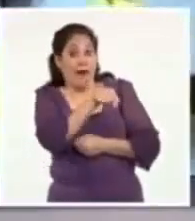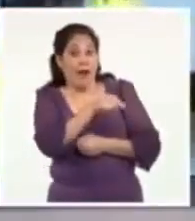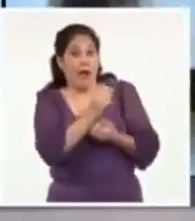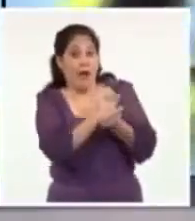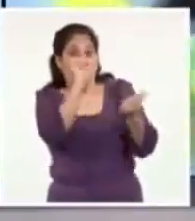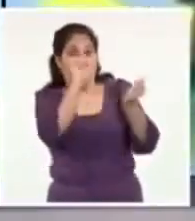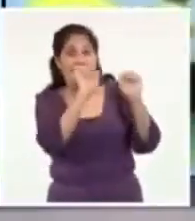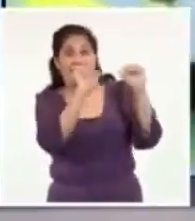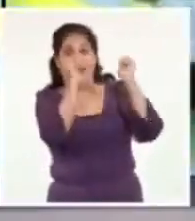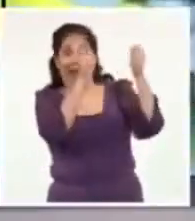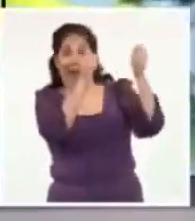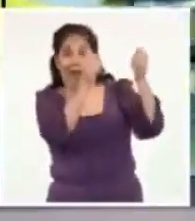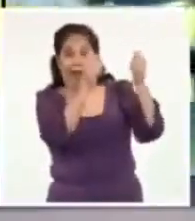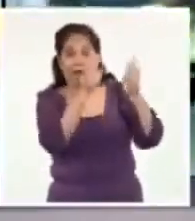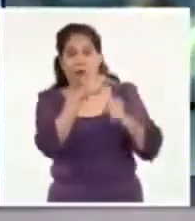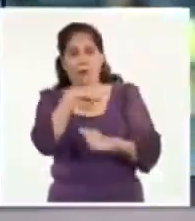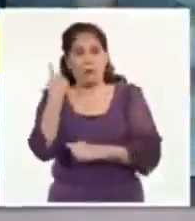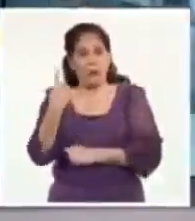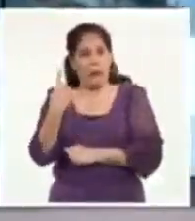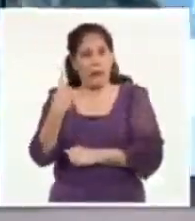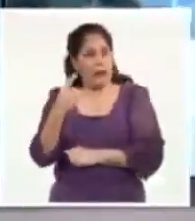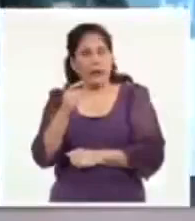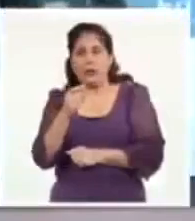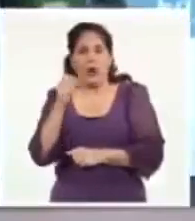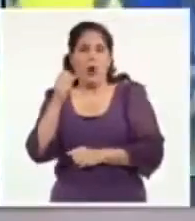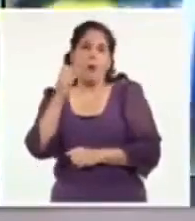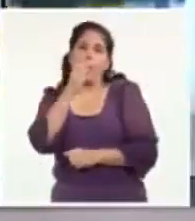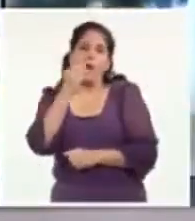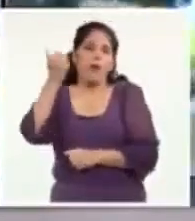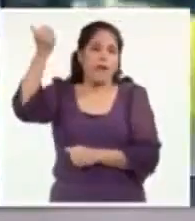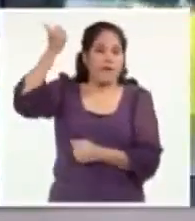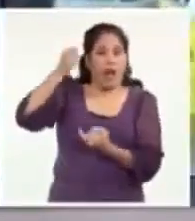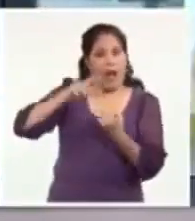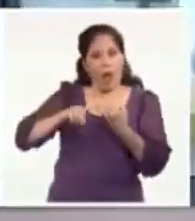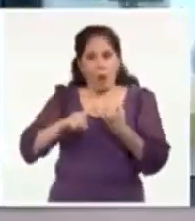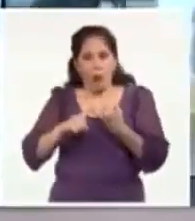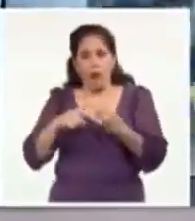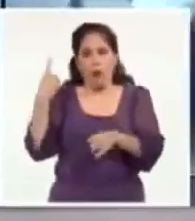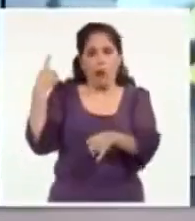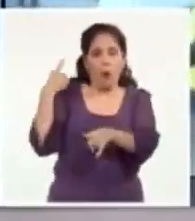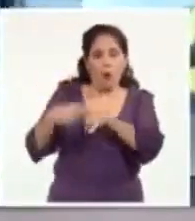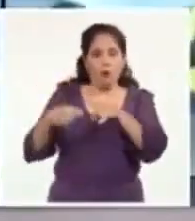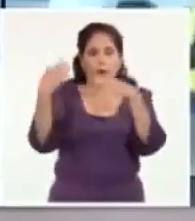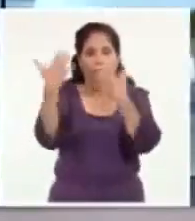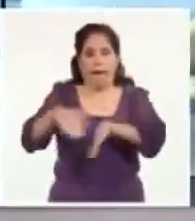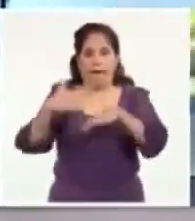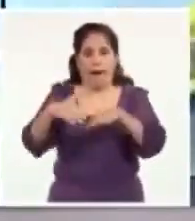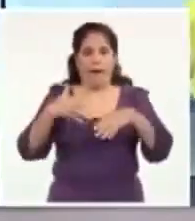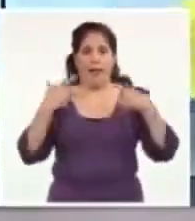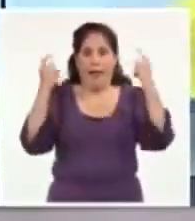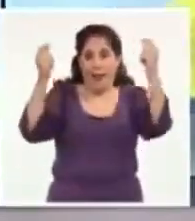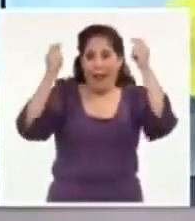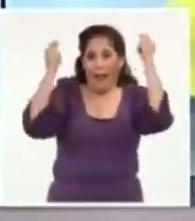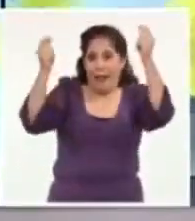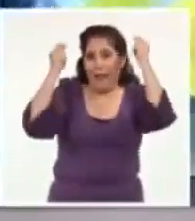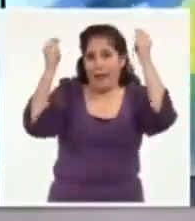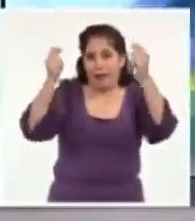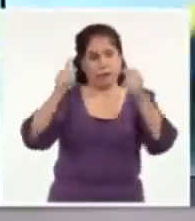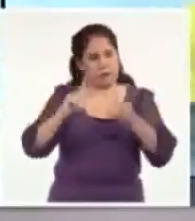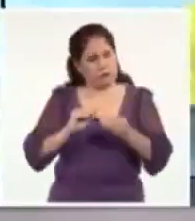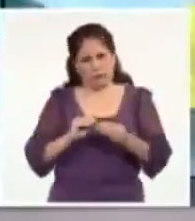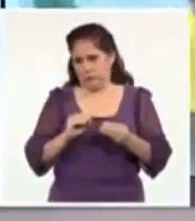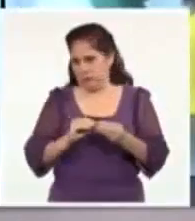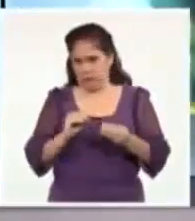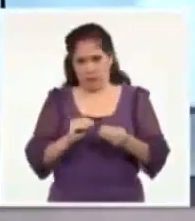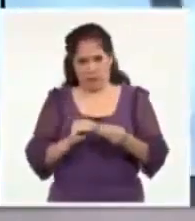democracia si pierde o se saca un fraude debajo de la manga o se agitan las calles para pescar en ríos revuelto Lo